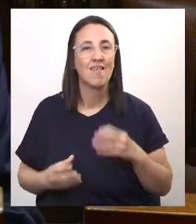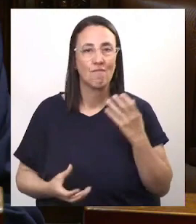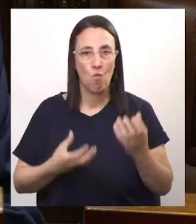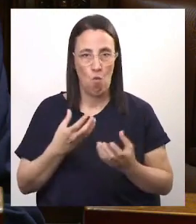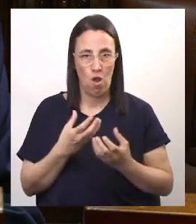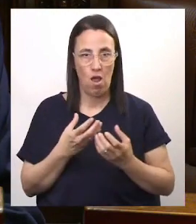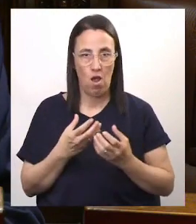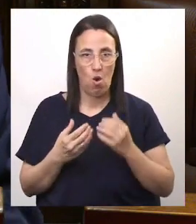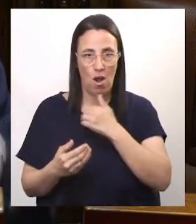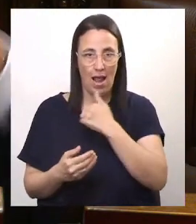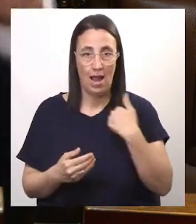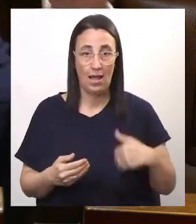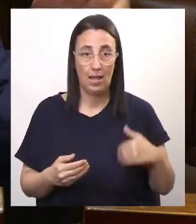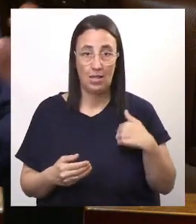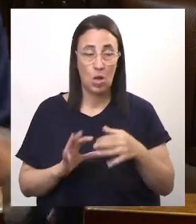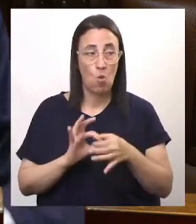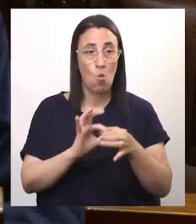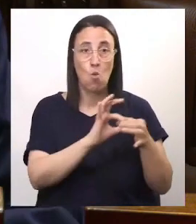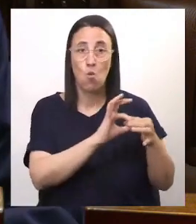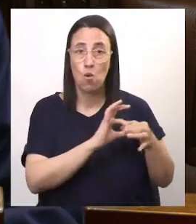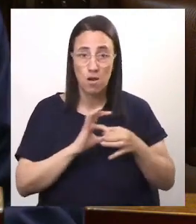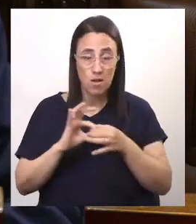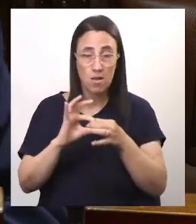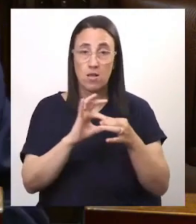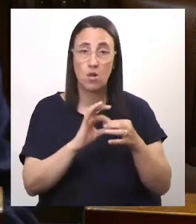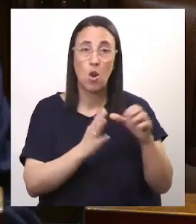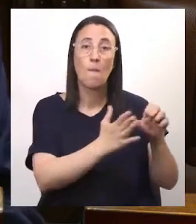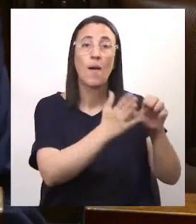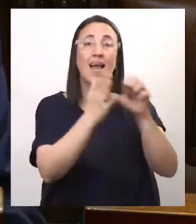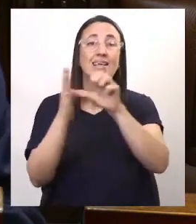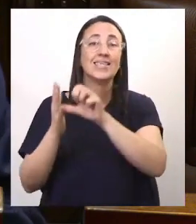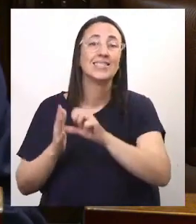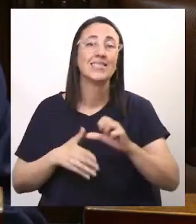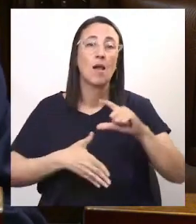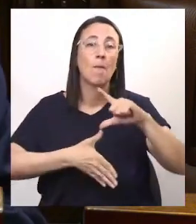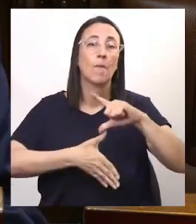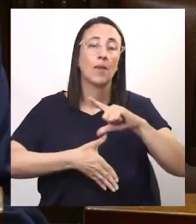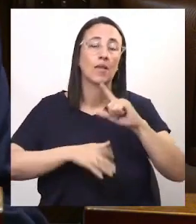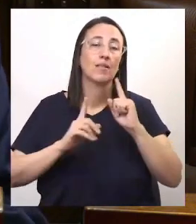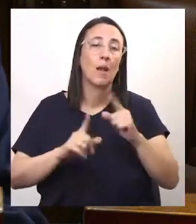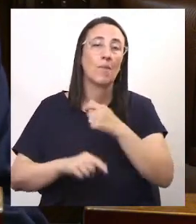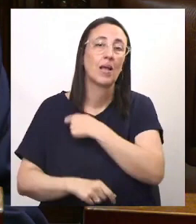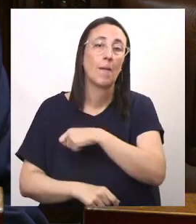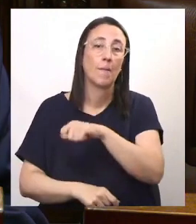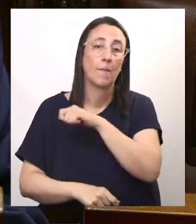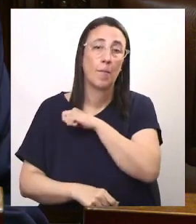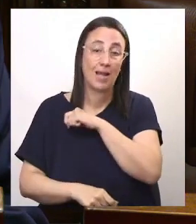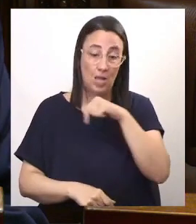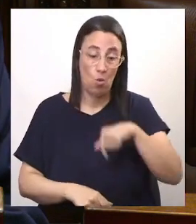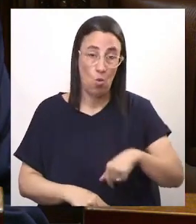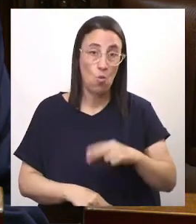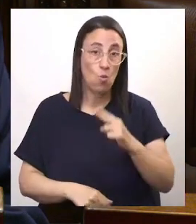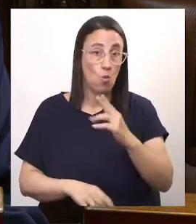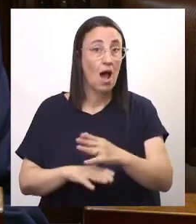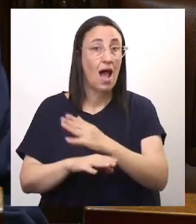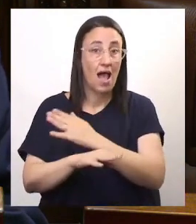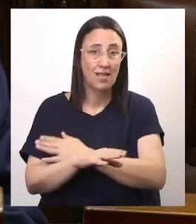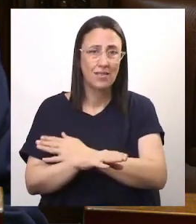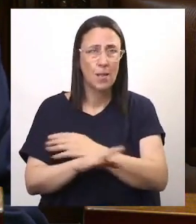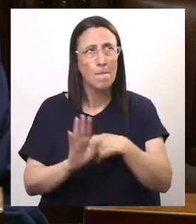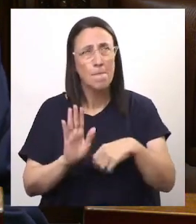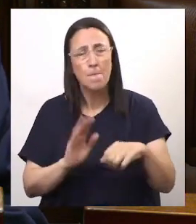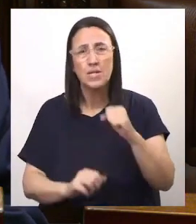Tuvimos una historia común con todas las naciones de América y con España, y fuimos la nación más poderosa de la